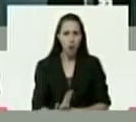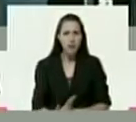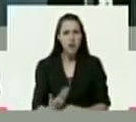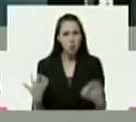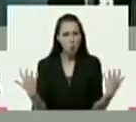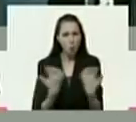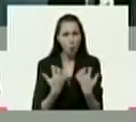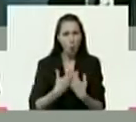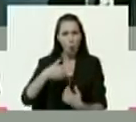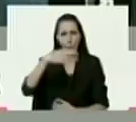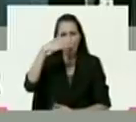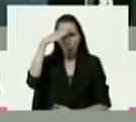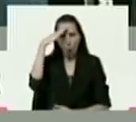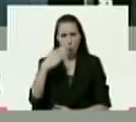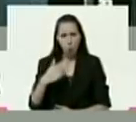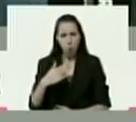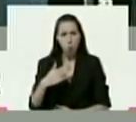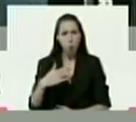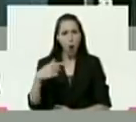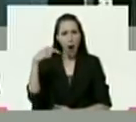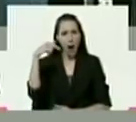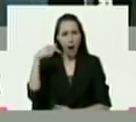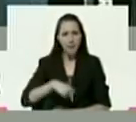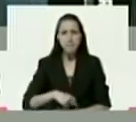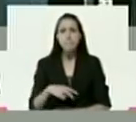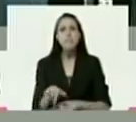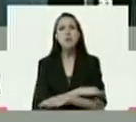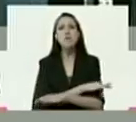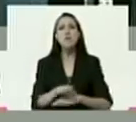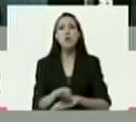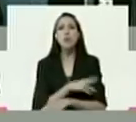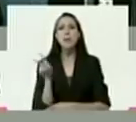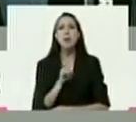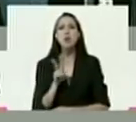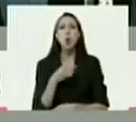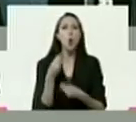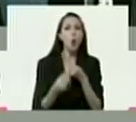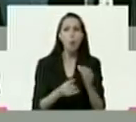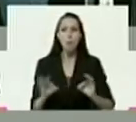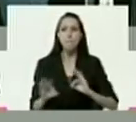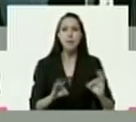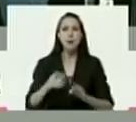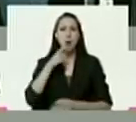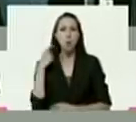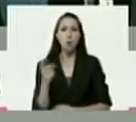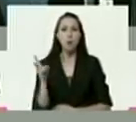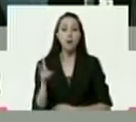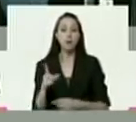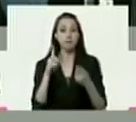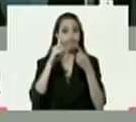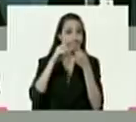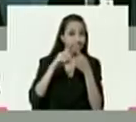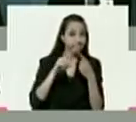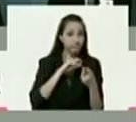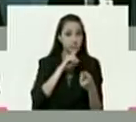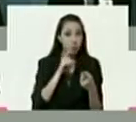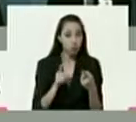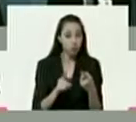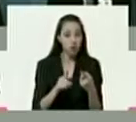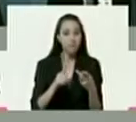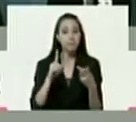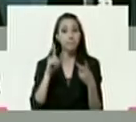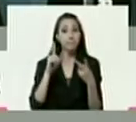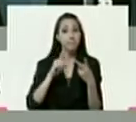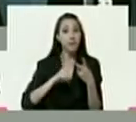militar transfronterizo en Venezuela? ¿Cómo se estaría preparando Venezuela para esto? Mi segunda pregunta, ya que ha mencionado